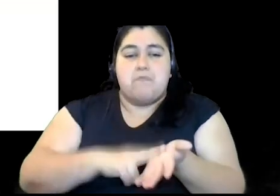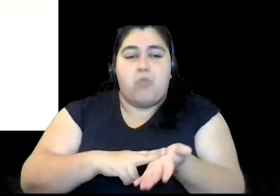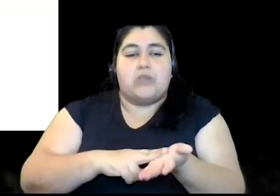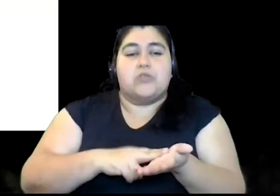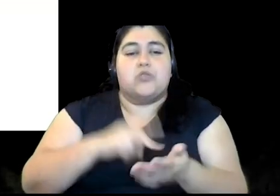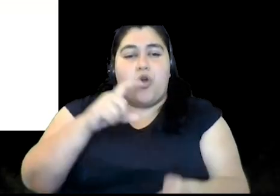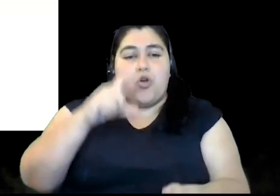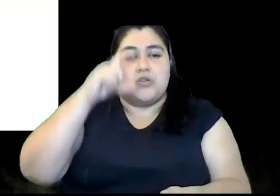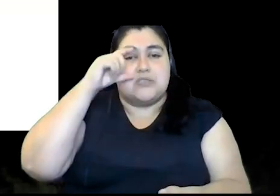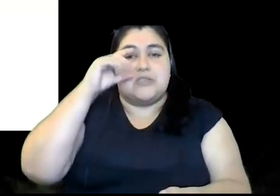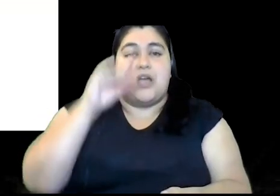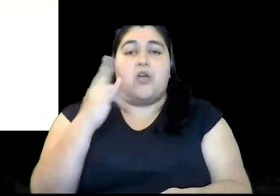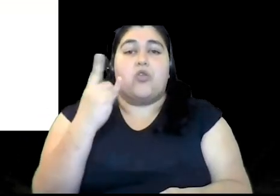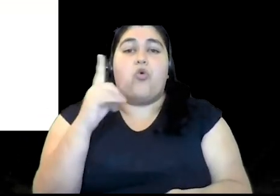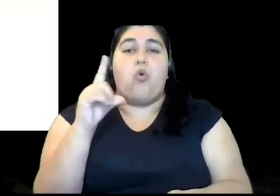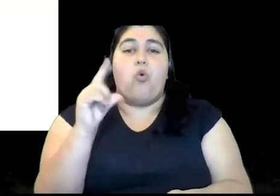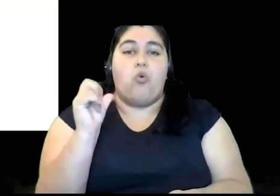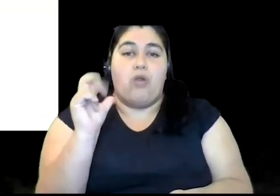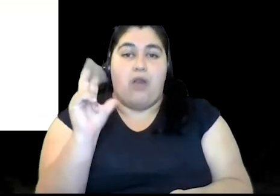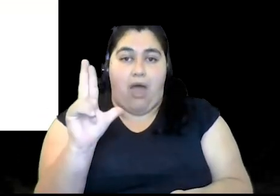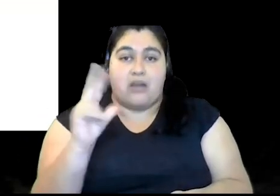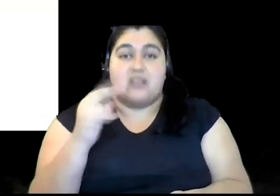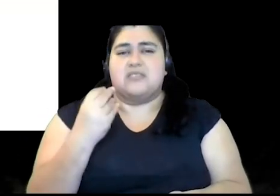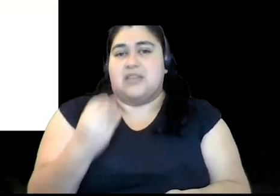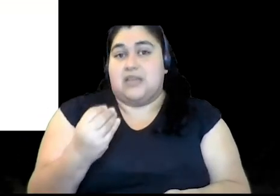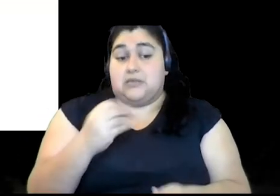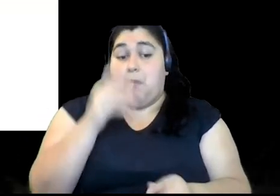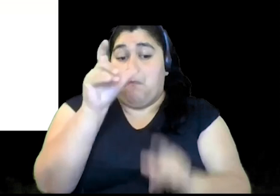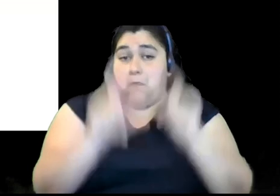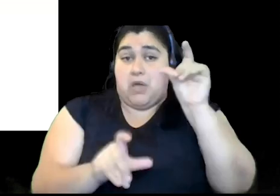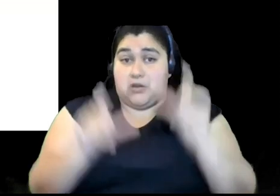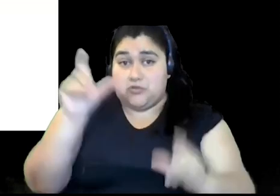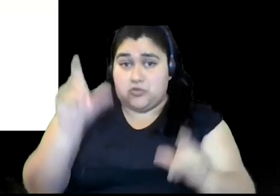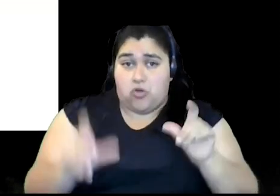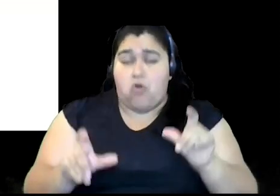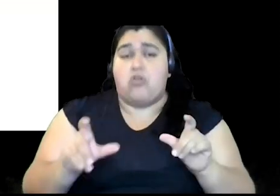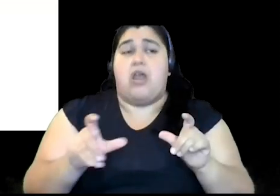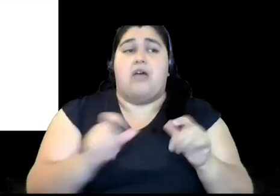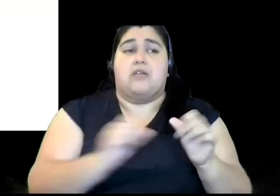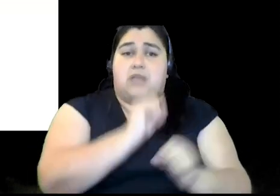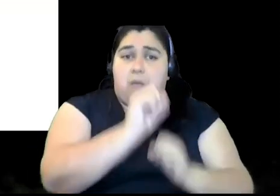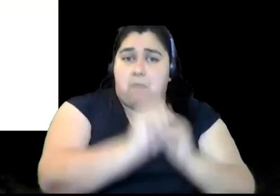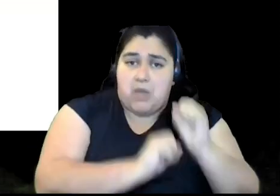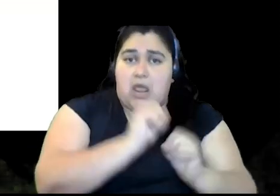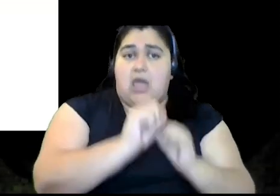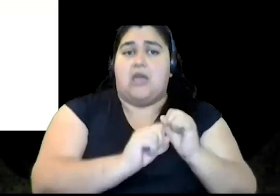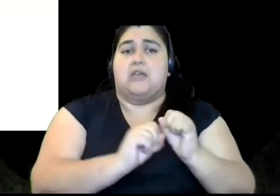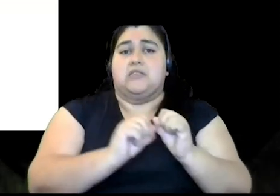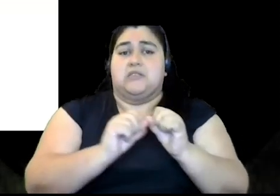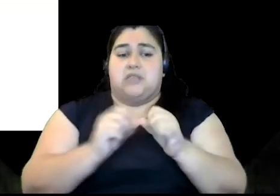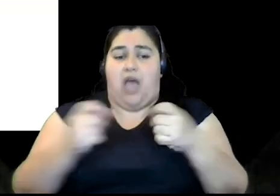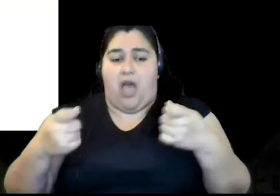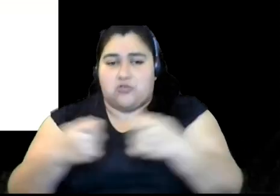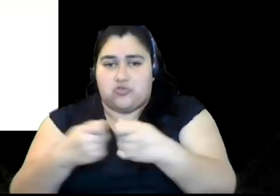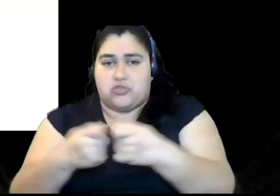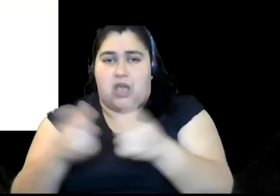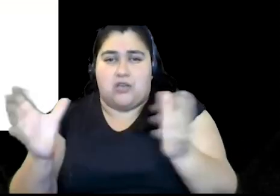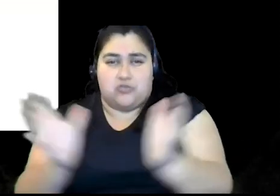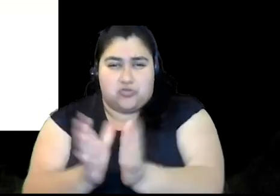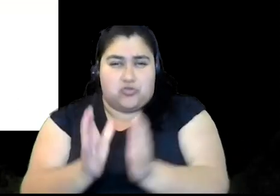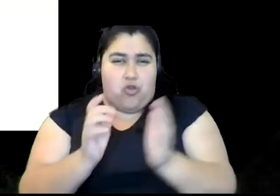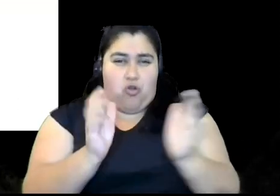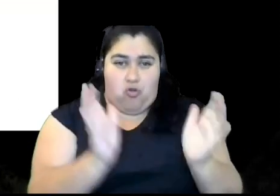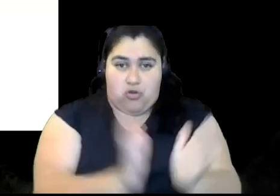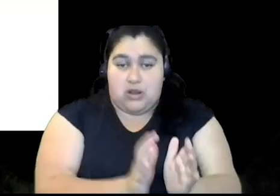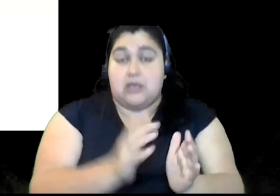cedular. Impuesto cedular que se aplica a personas humanas, sucesiones indivisas, que tengan rentas de